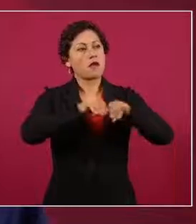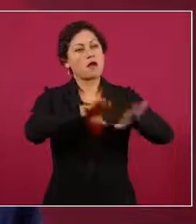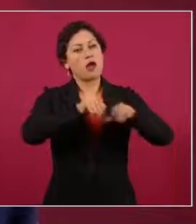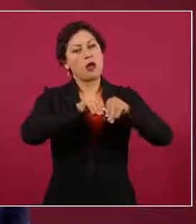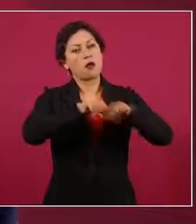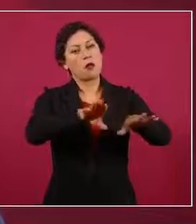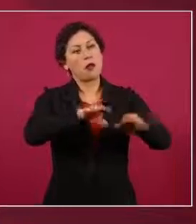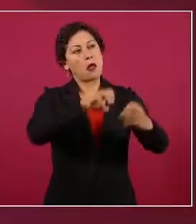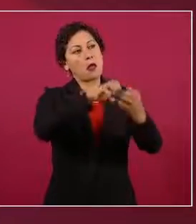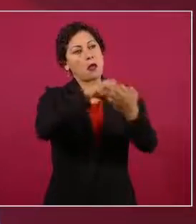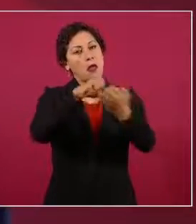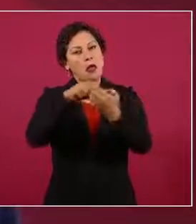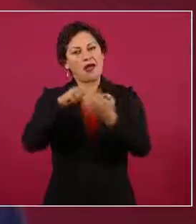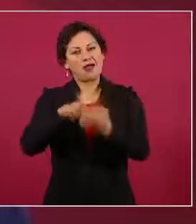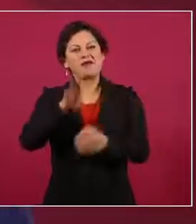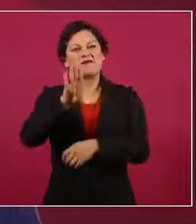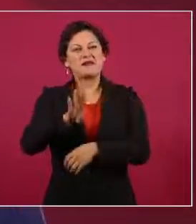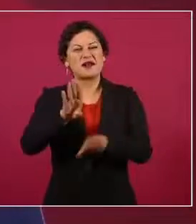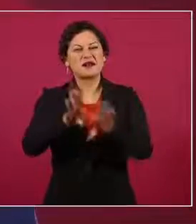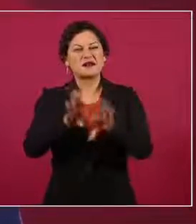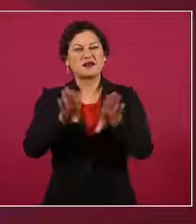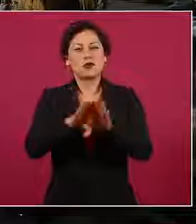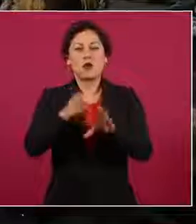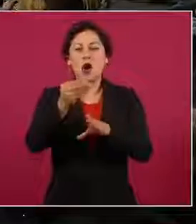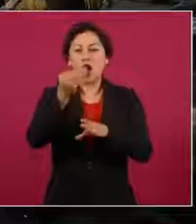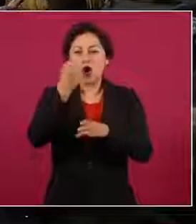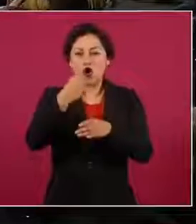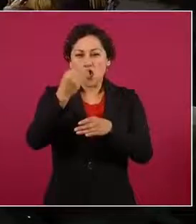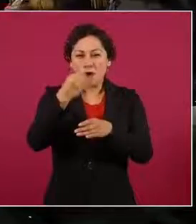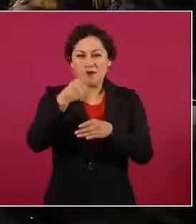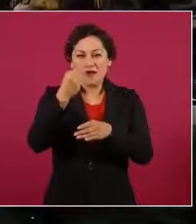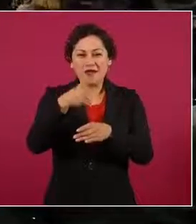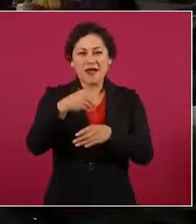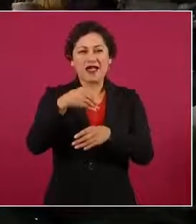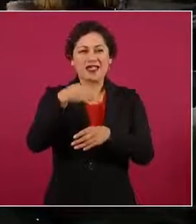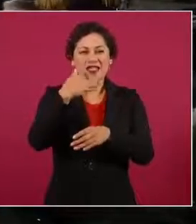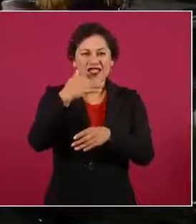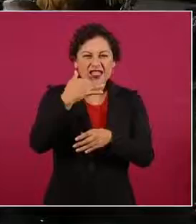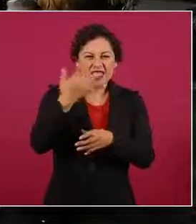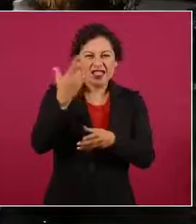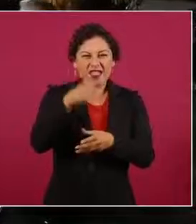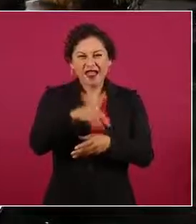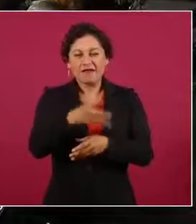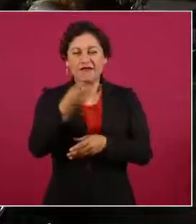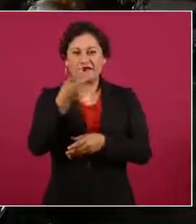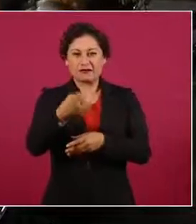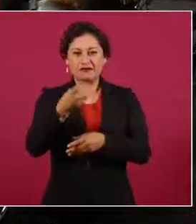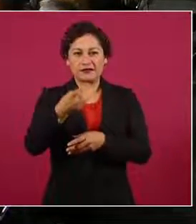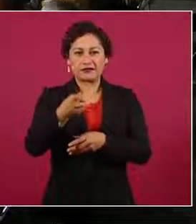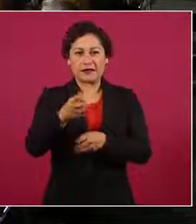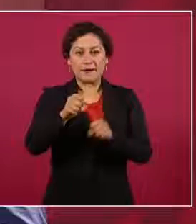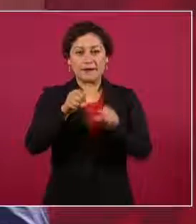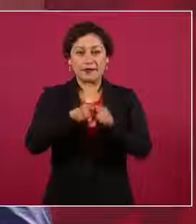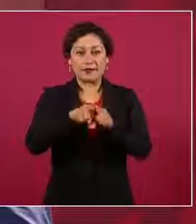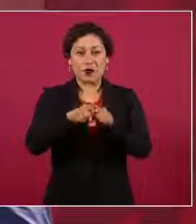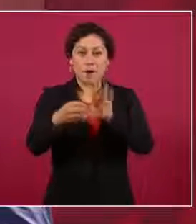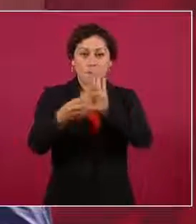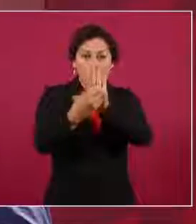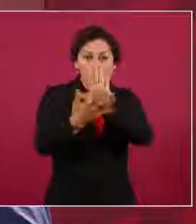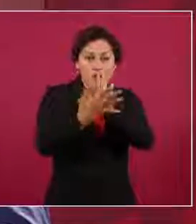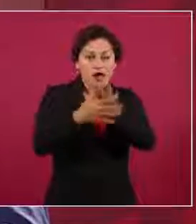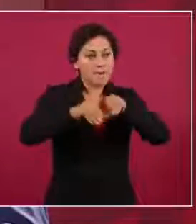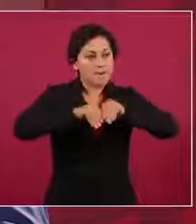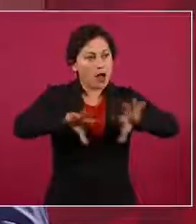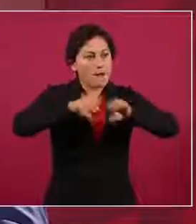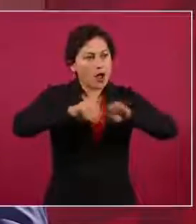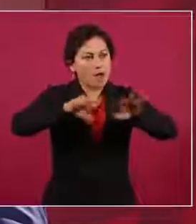Así como se introducen los productos chatarras al mercado con mucha publicidad, ¿no?